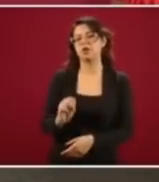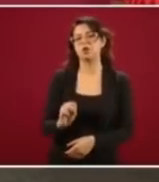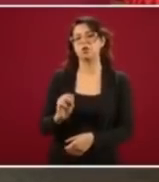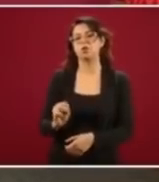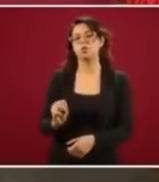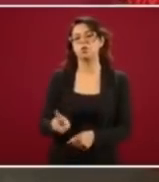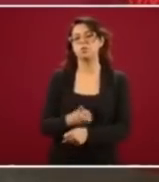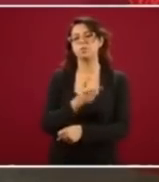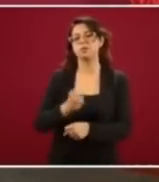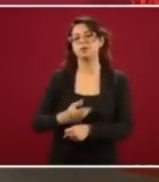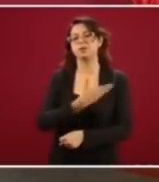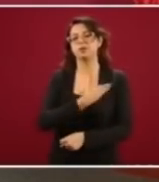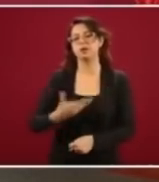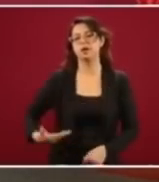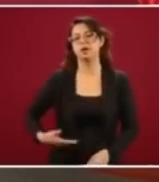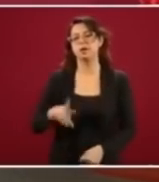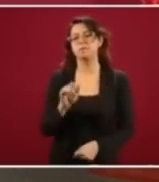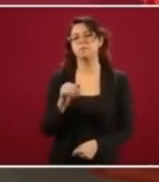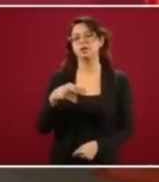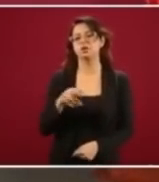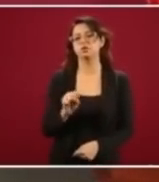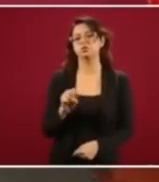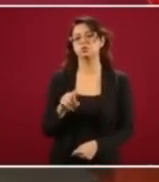vicepresidente José María Pino Suárez,